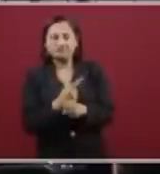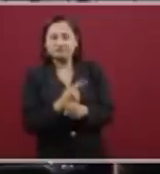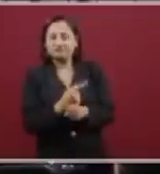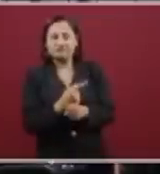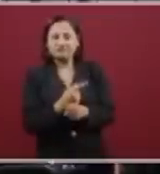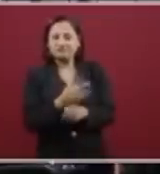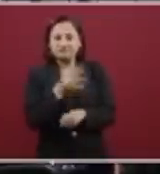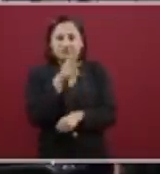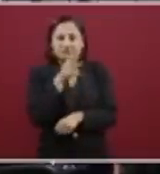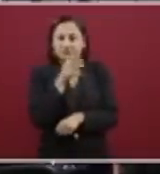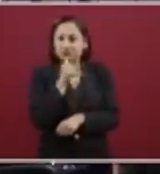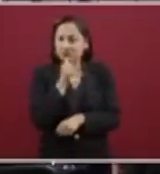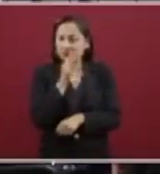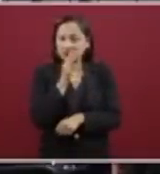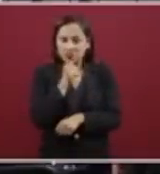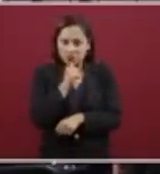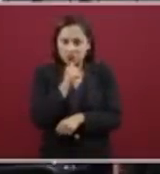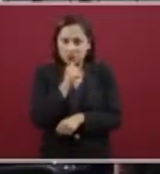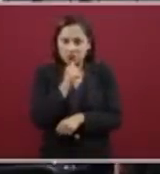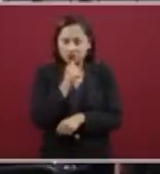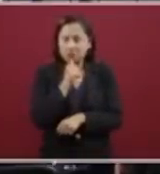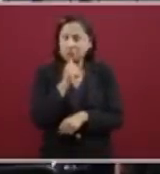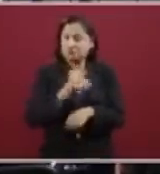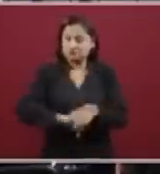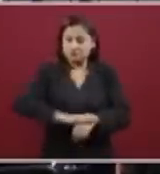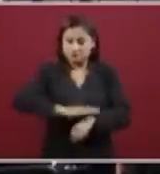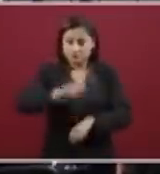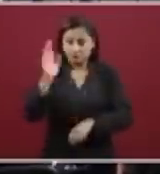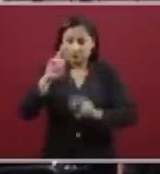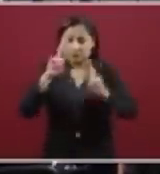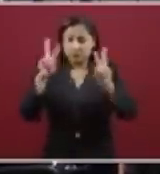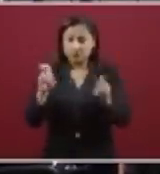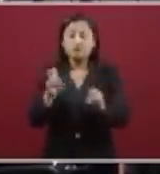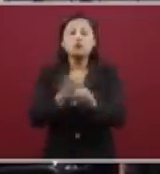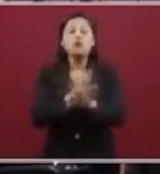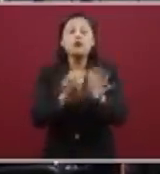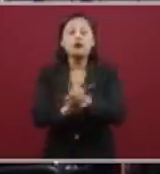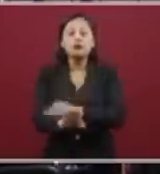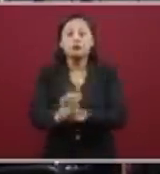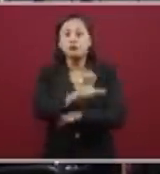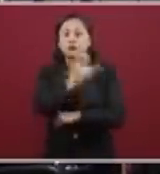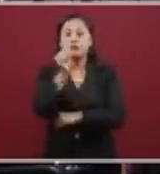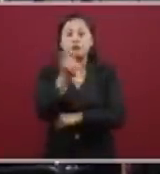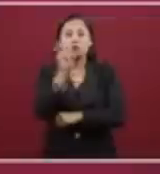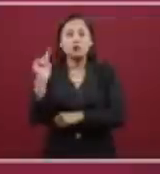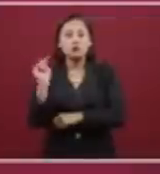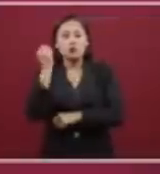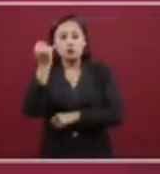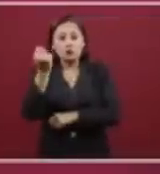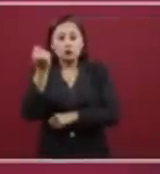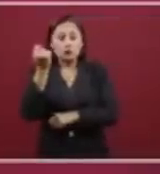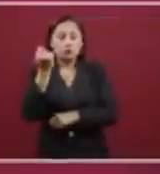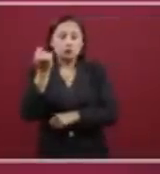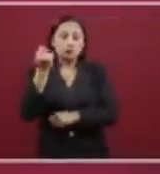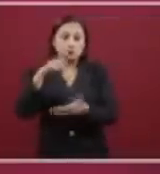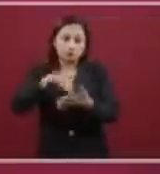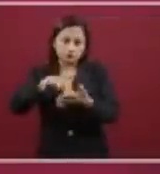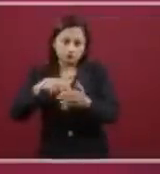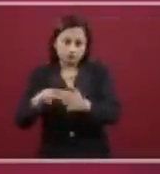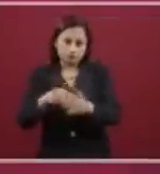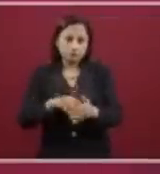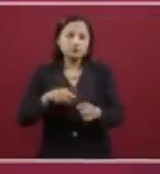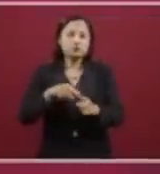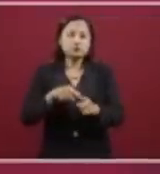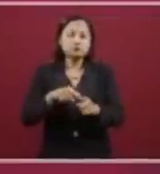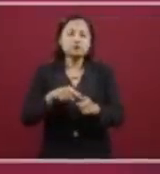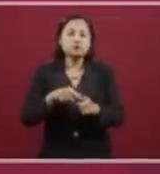como se verá a continuación aspectos técnicos la decisión de construir el aeropuerto se tomó sin